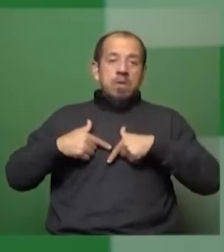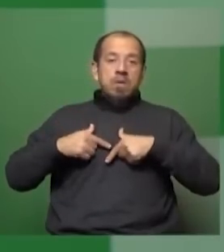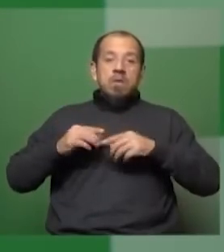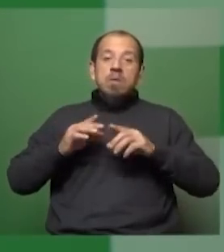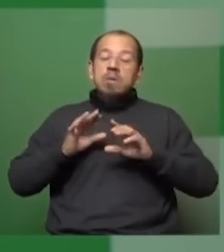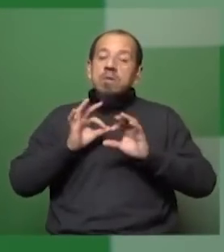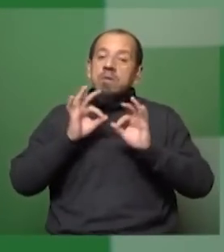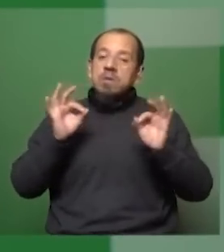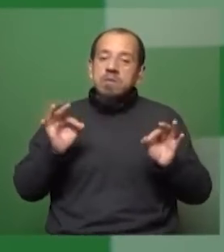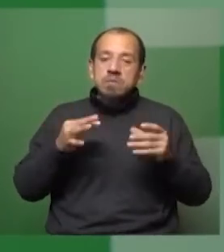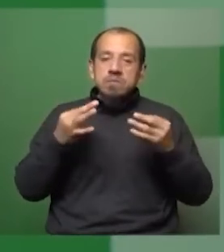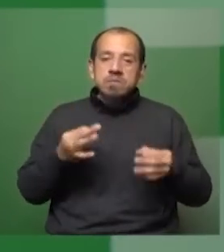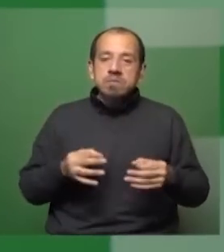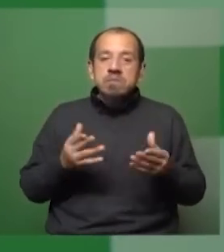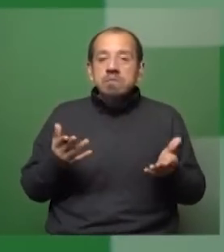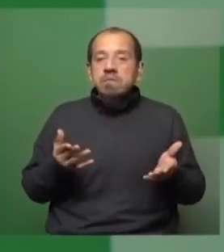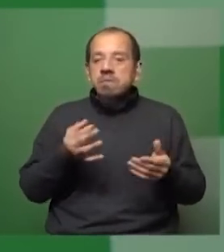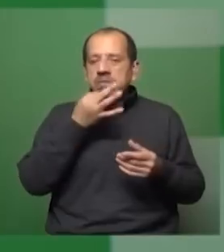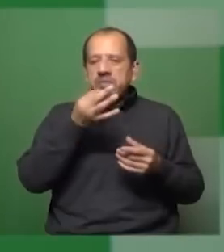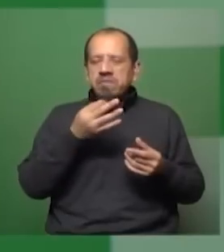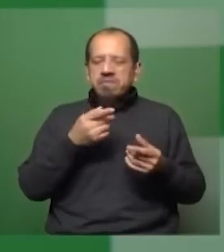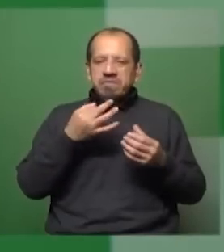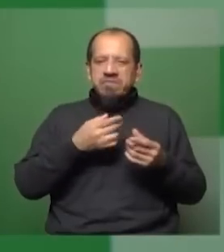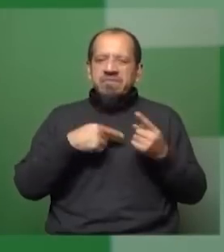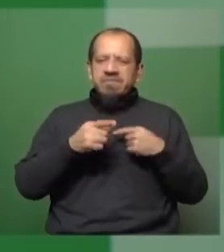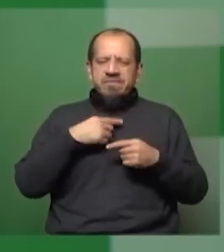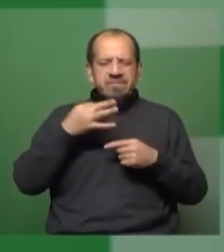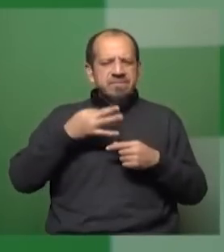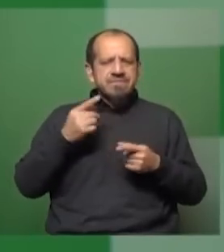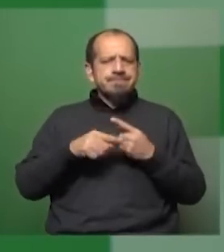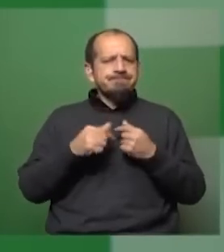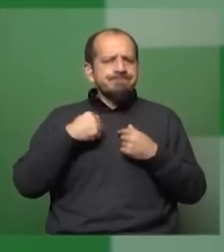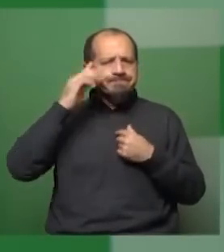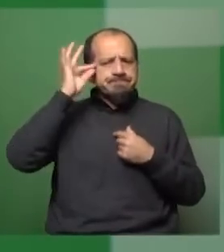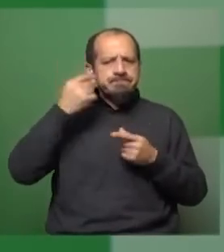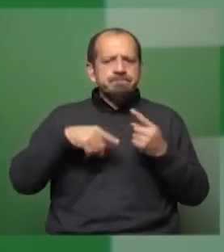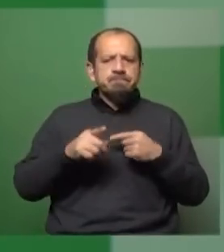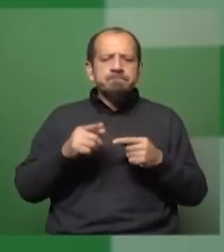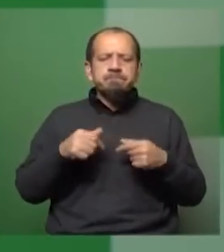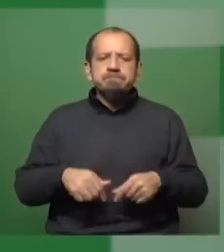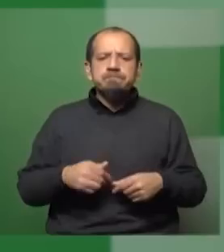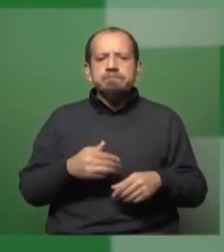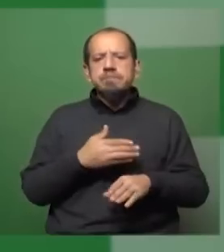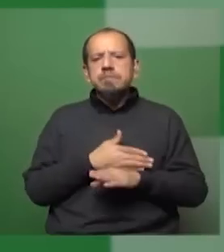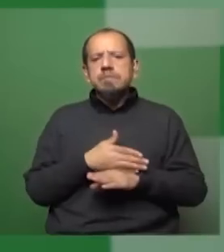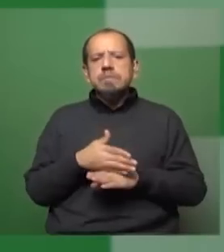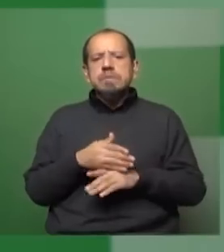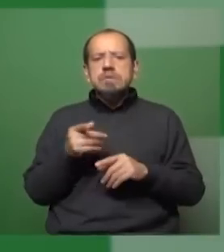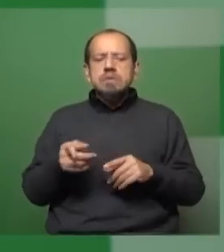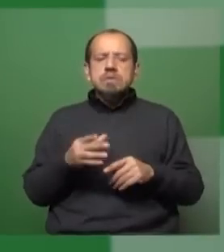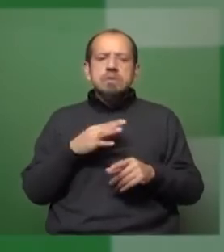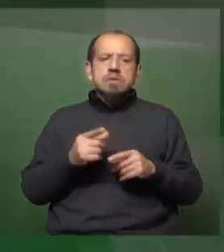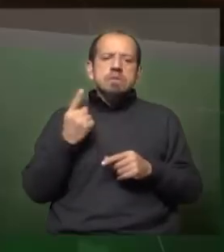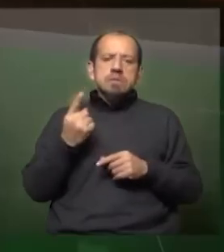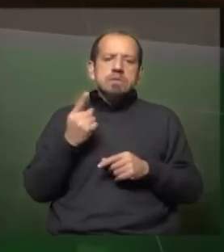cierto que en realidad no se animan a comunicarlo lo que es verdad es que yo creo que por lo menos para todo este tipo de por lo menos decisiones